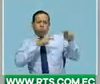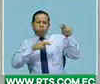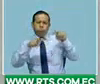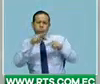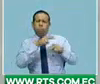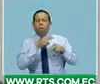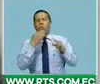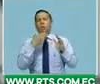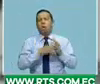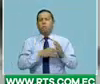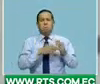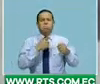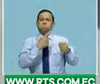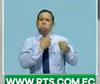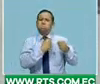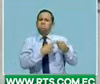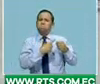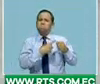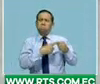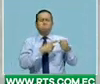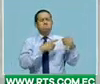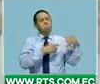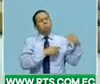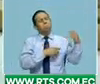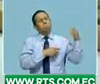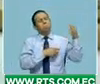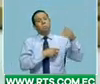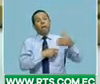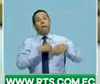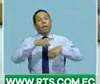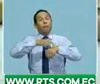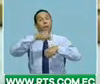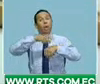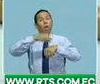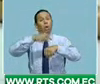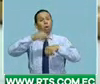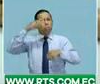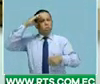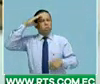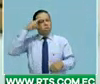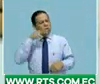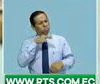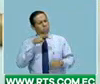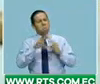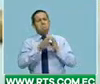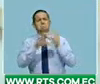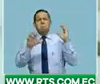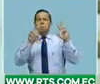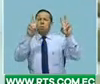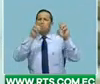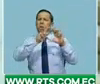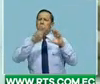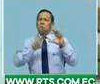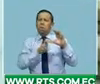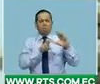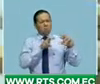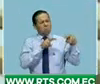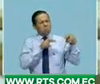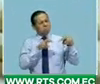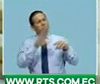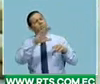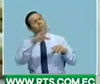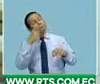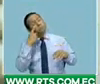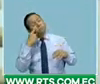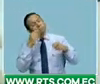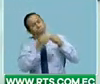la avenida Quito en la ciudad de Quevedo cuando fue detenido por agentes de la Unidad Nacional de Investigación contra el Tráfico Ilícito